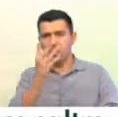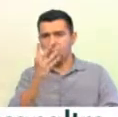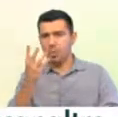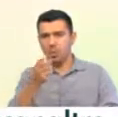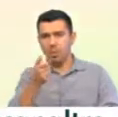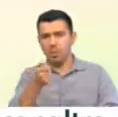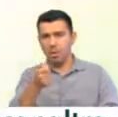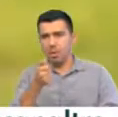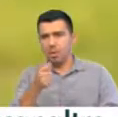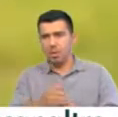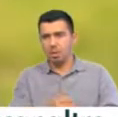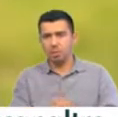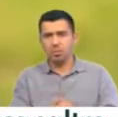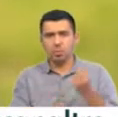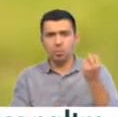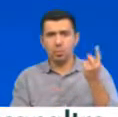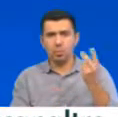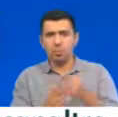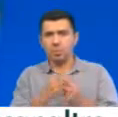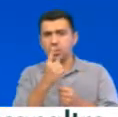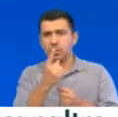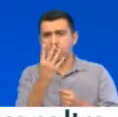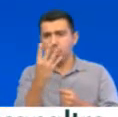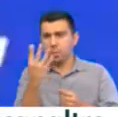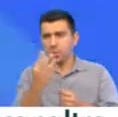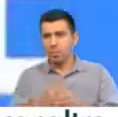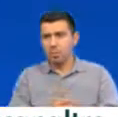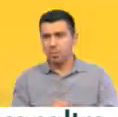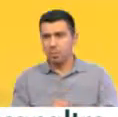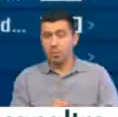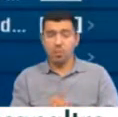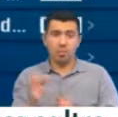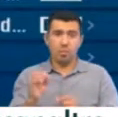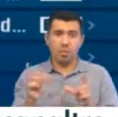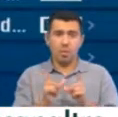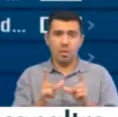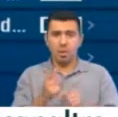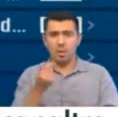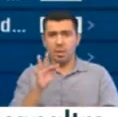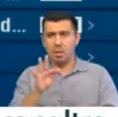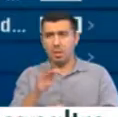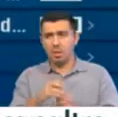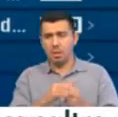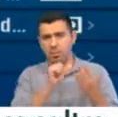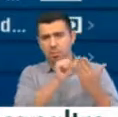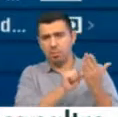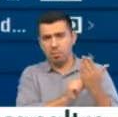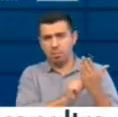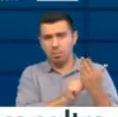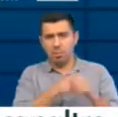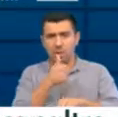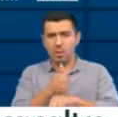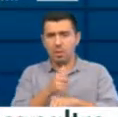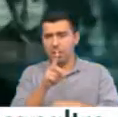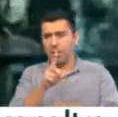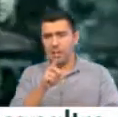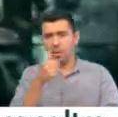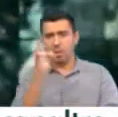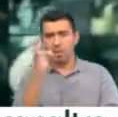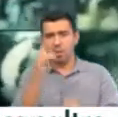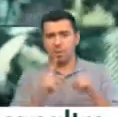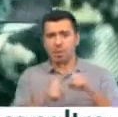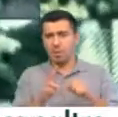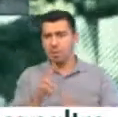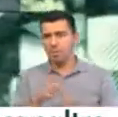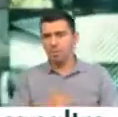20 de agosto, Canal TRO, Telecafé y Canal 13 harán parte de la parrilla de programación de DirecTV en una misma frecuencia,